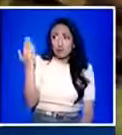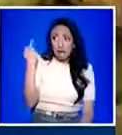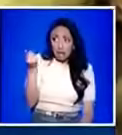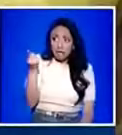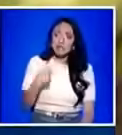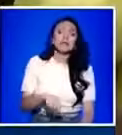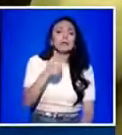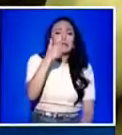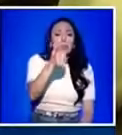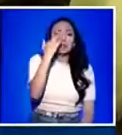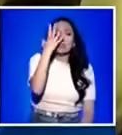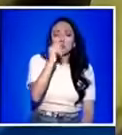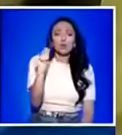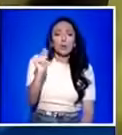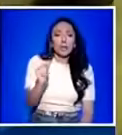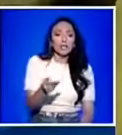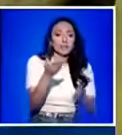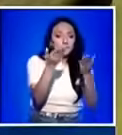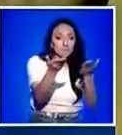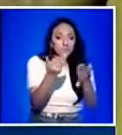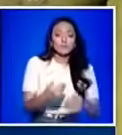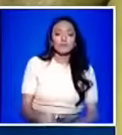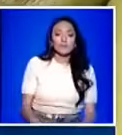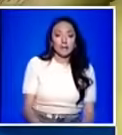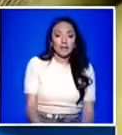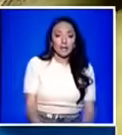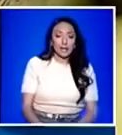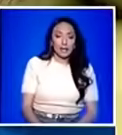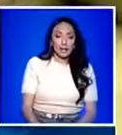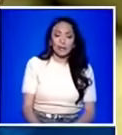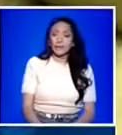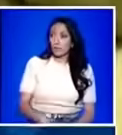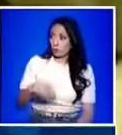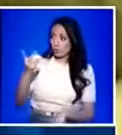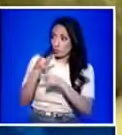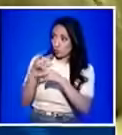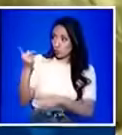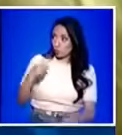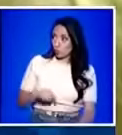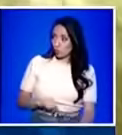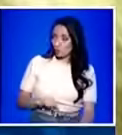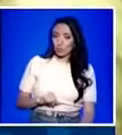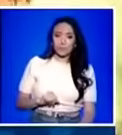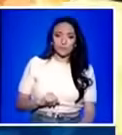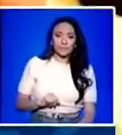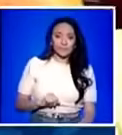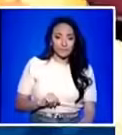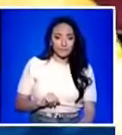compañera. Tenemos también aquí a nuestras compañeras que quieren ofrecer su producto.